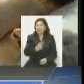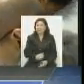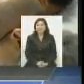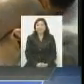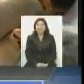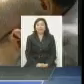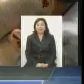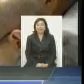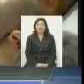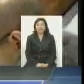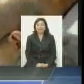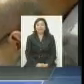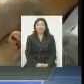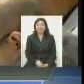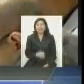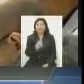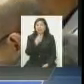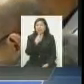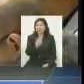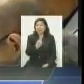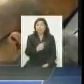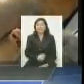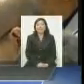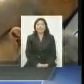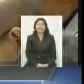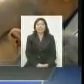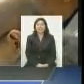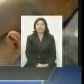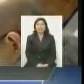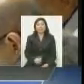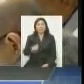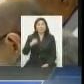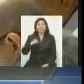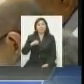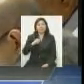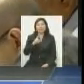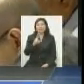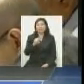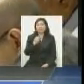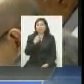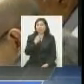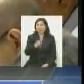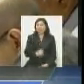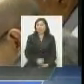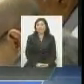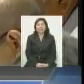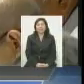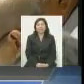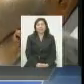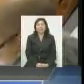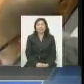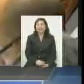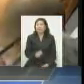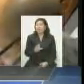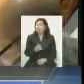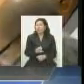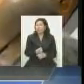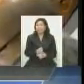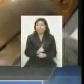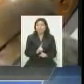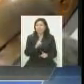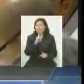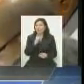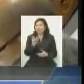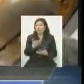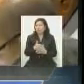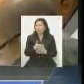acta, pues tome en cuenta. Como dijo ya un colega, ¿no? En la municipalidad dice no, esto no es contra los comerciantes, es